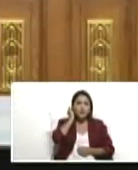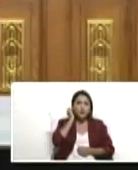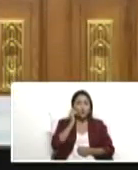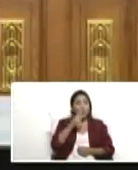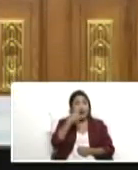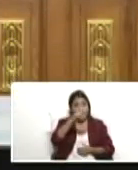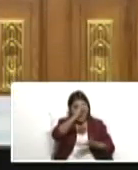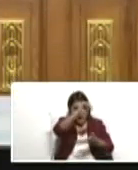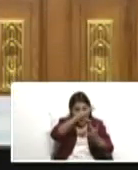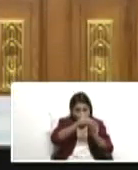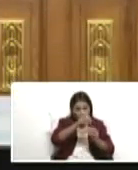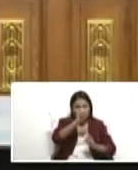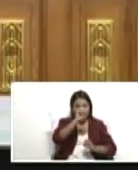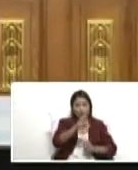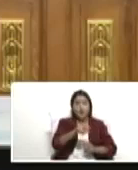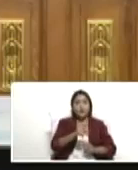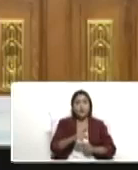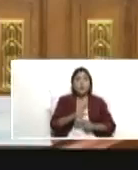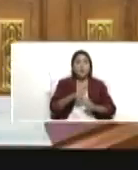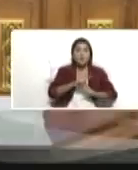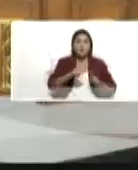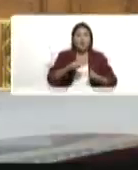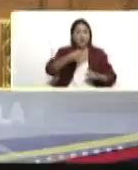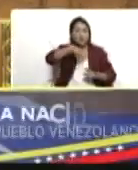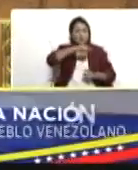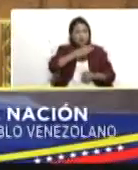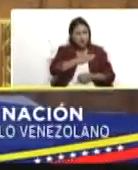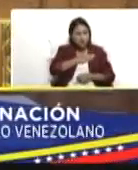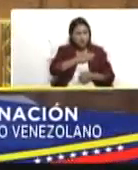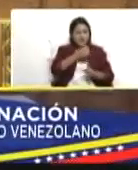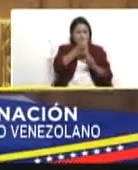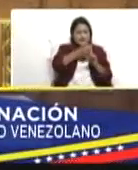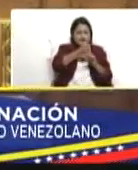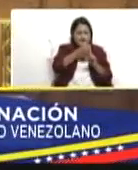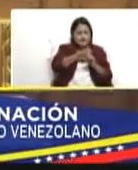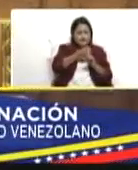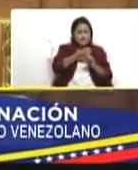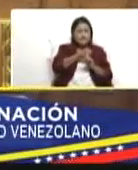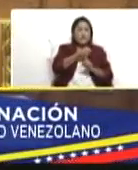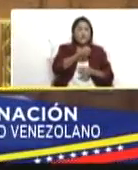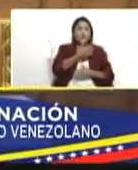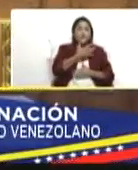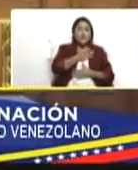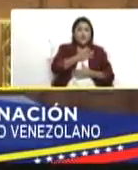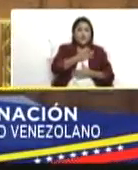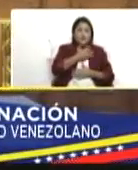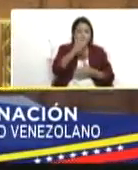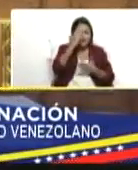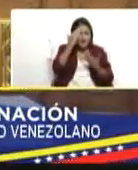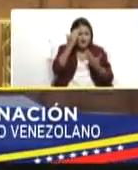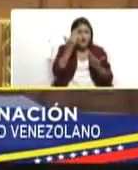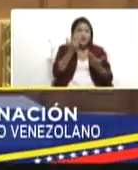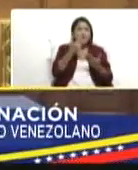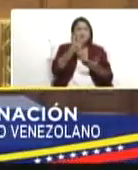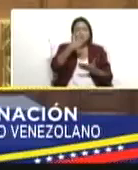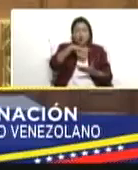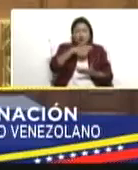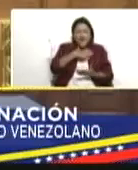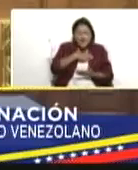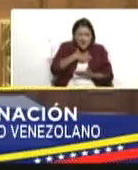club no tengo un empeño un empeño por dentro casi obsesivo le alt